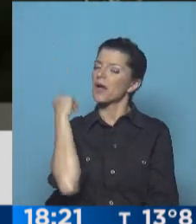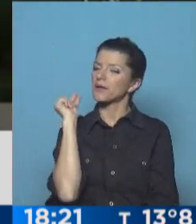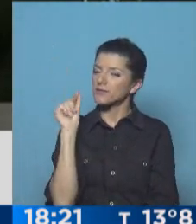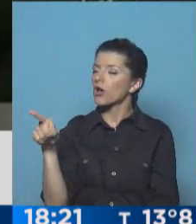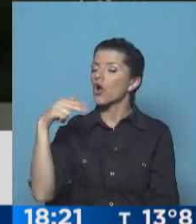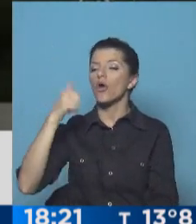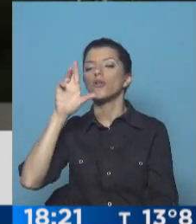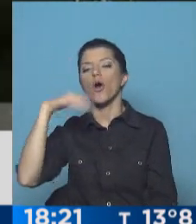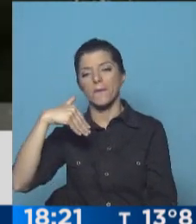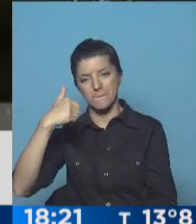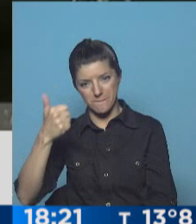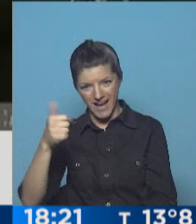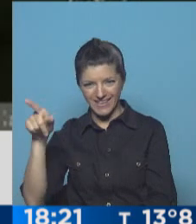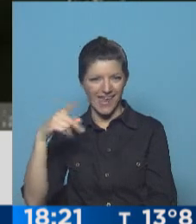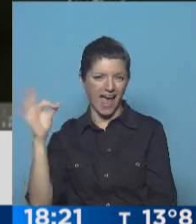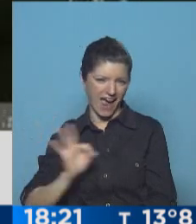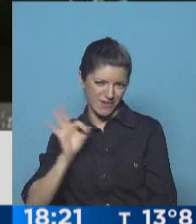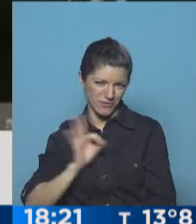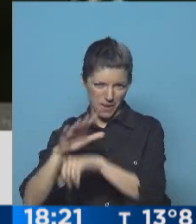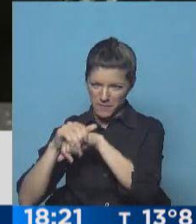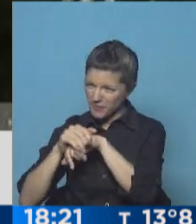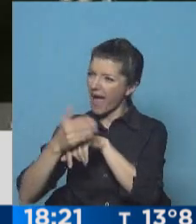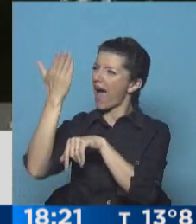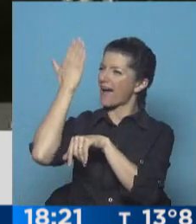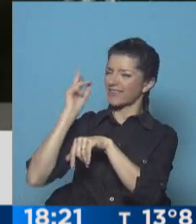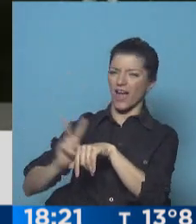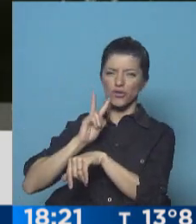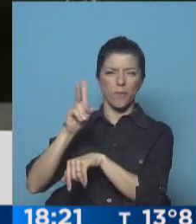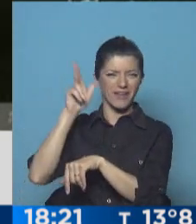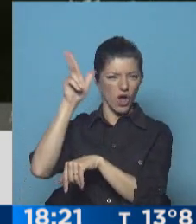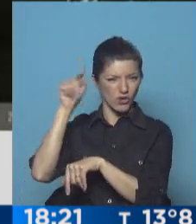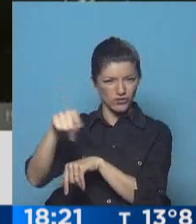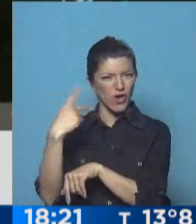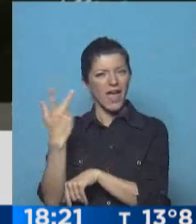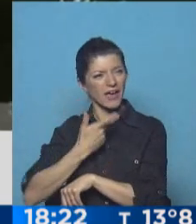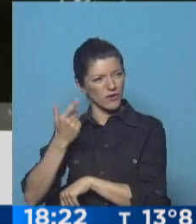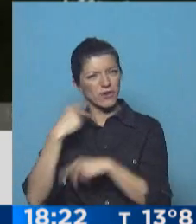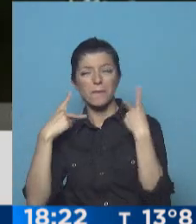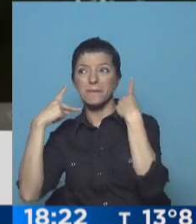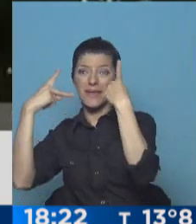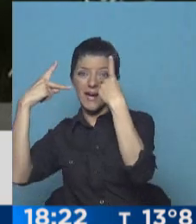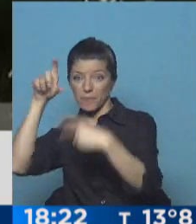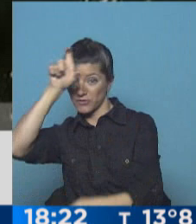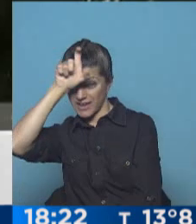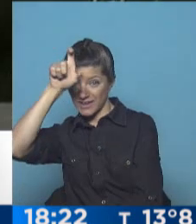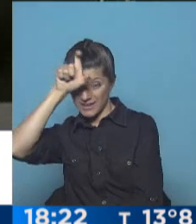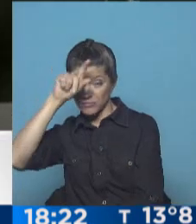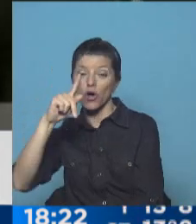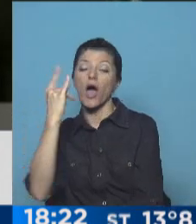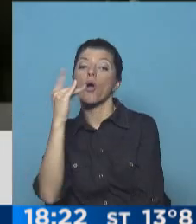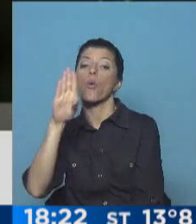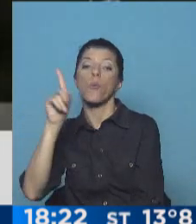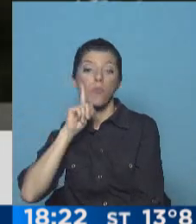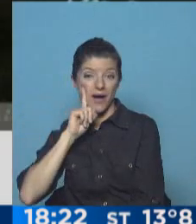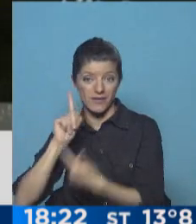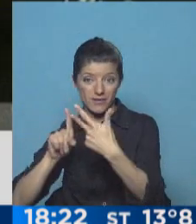Boero, una amiga ya de hace muchos años, de aquel 2008 que viajamos con usted a Egipto, Kuwait, donde nuestro país y